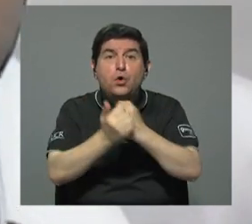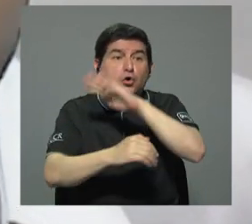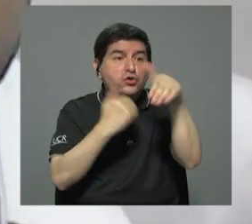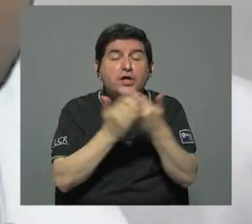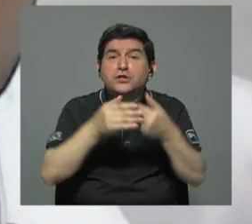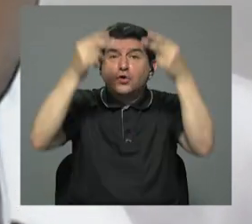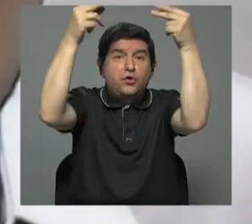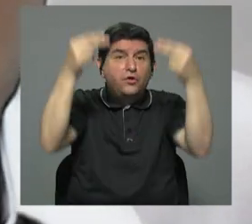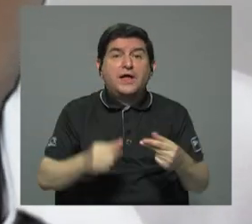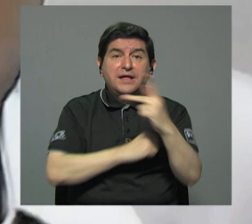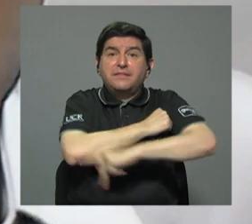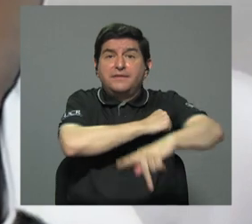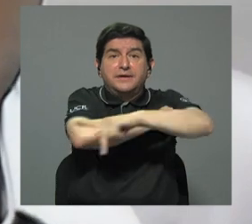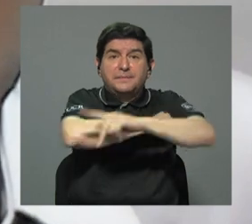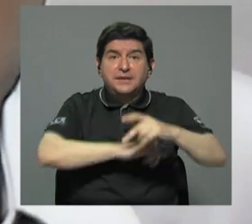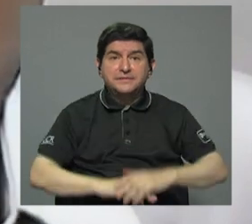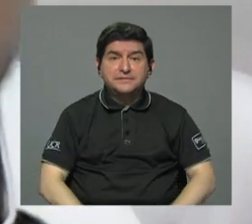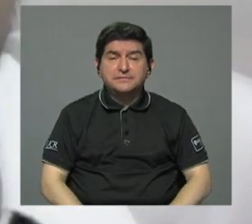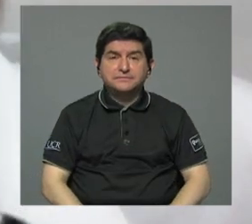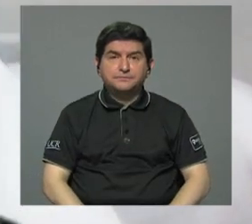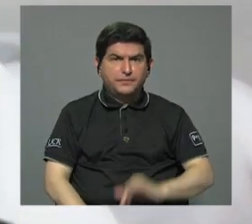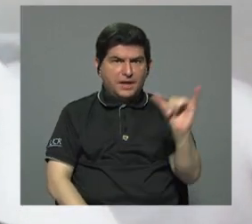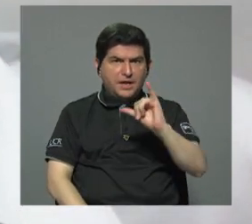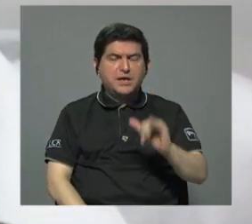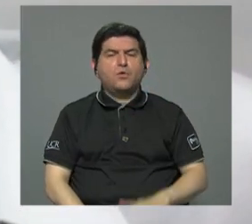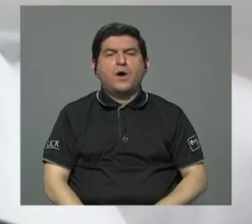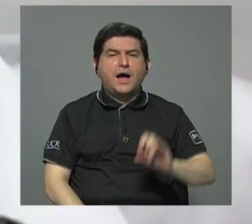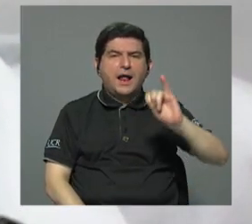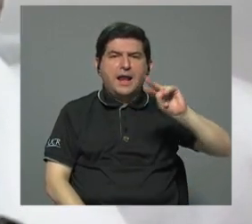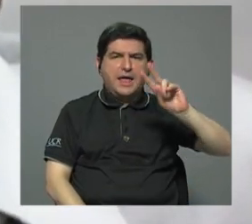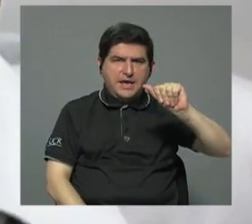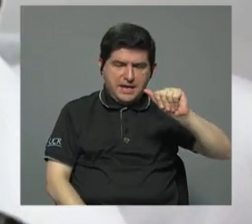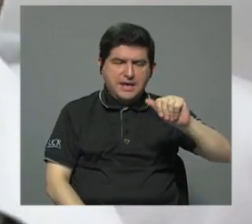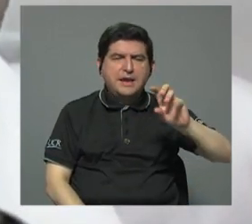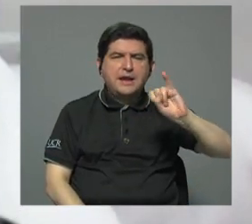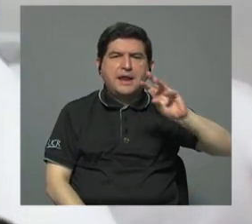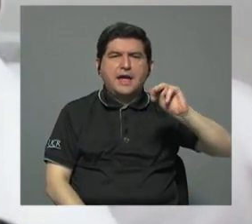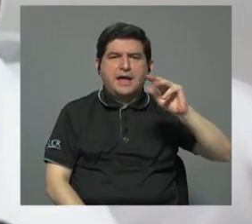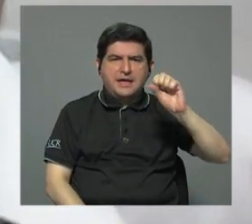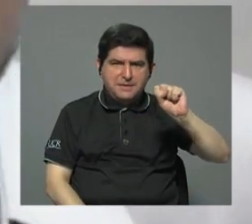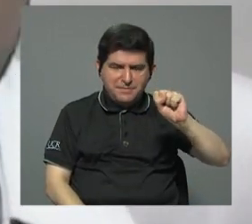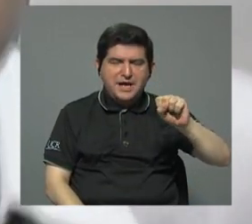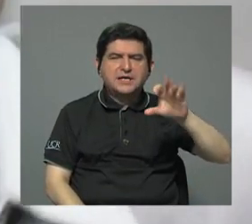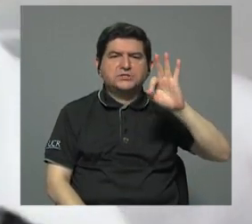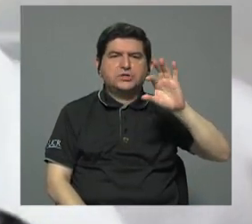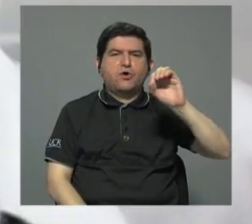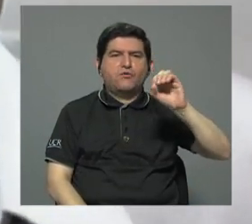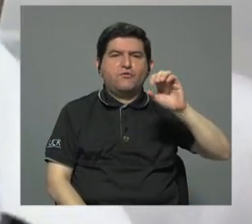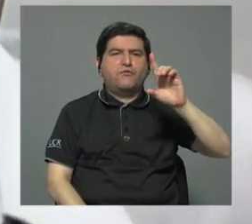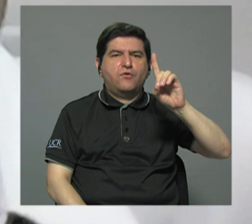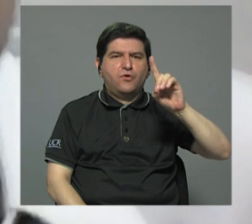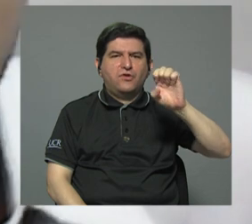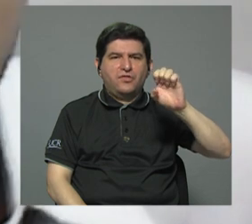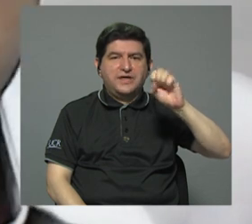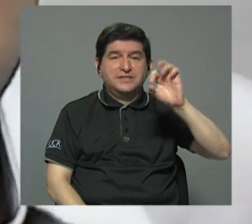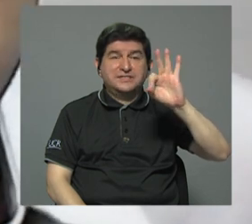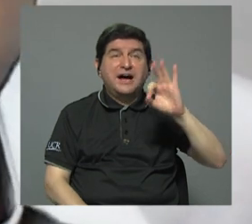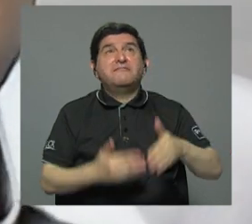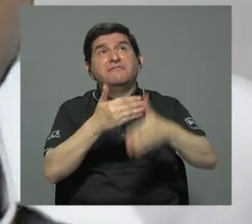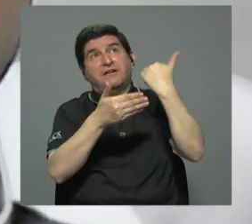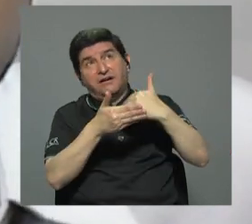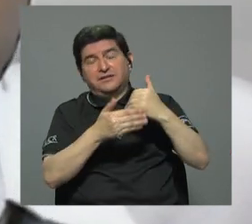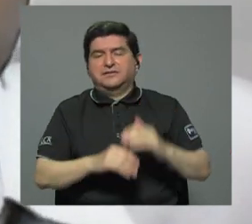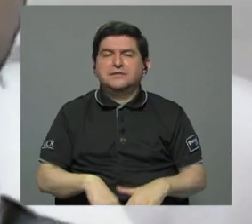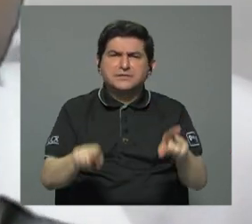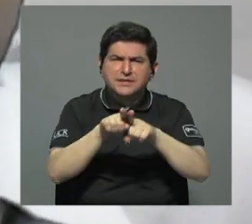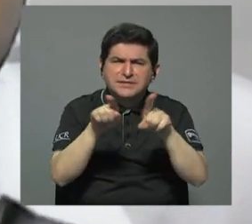del país, también van a Lina, van a Limas, van a Codesap, etc. Bueno, el antiguo Codesap.